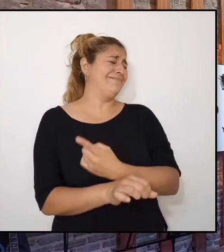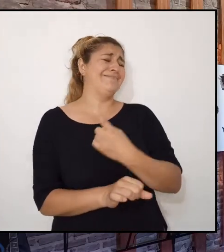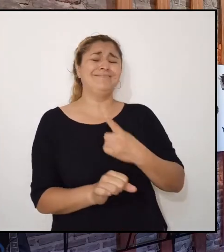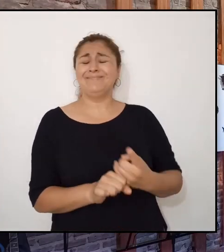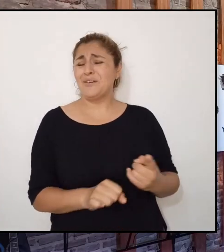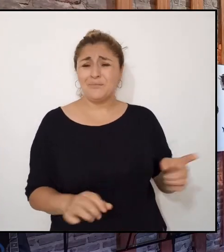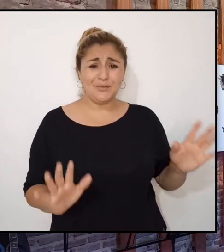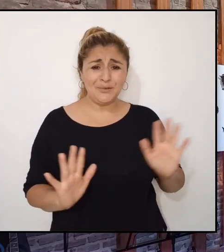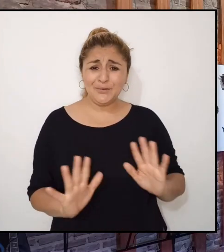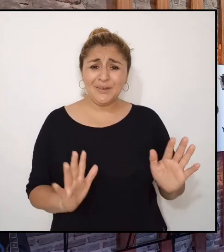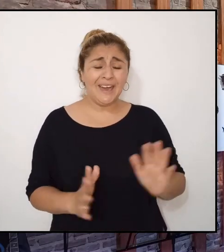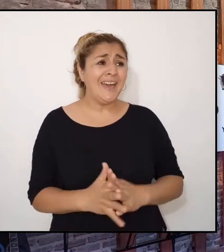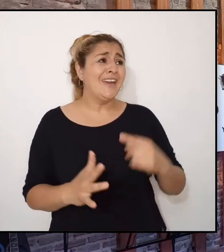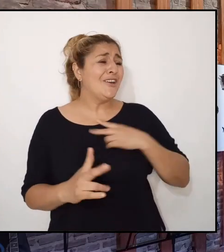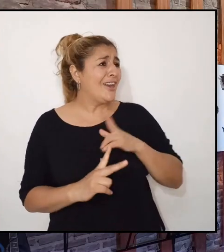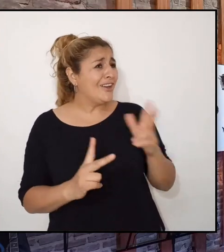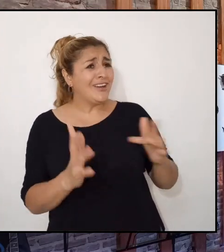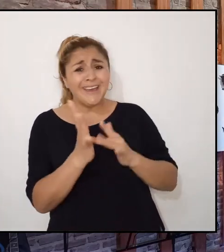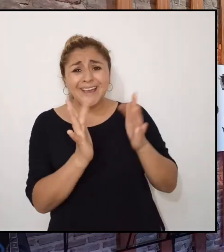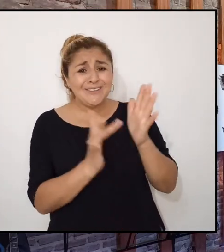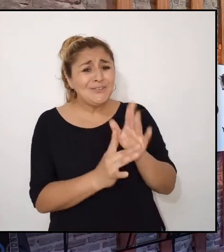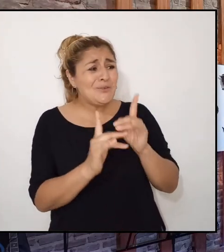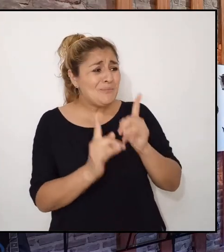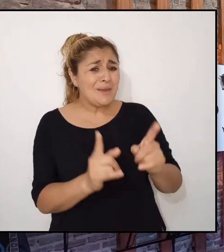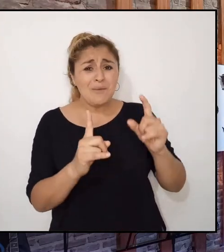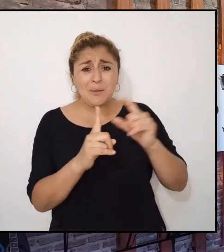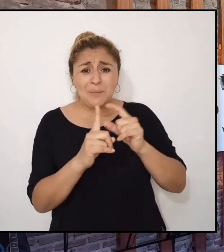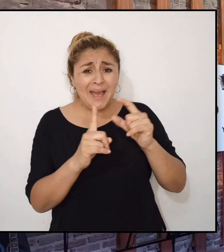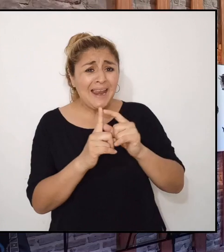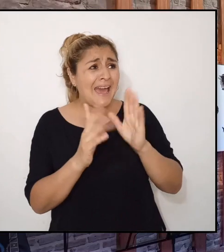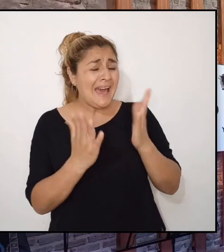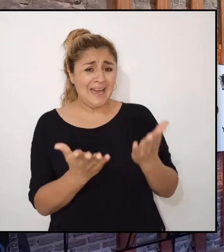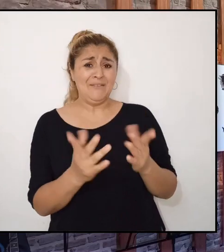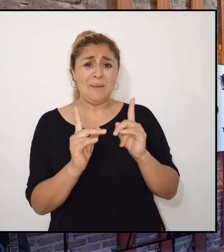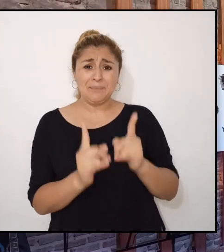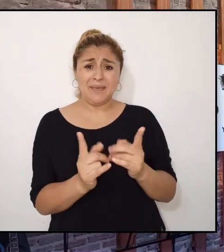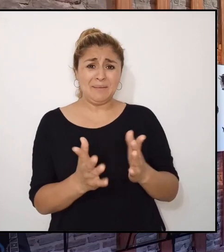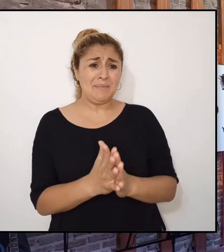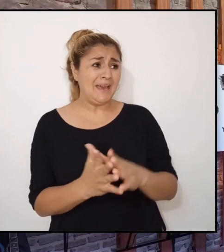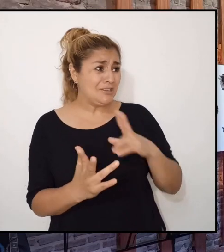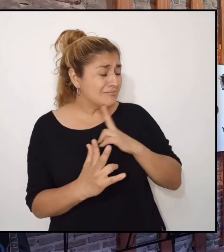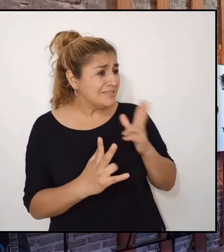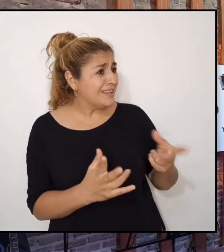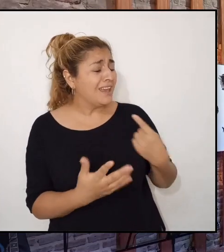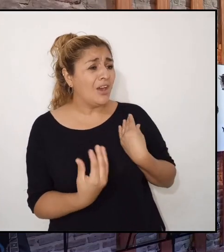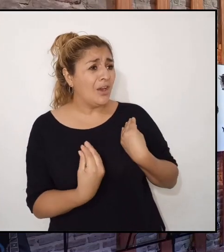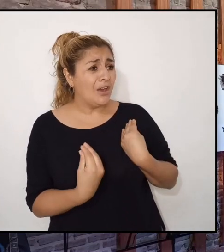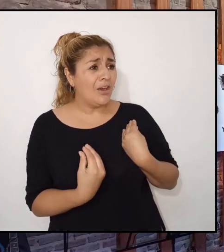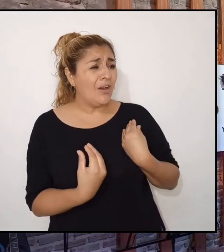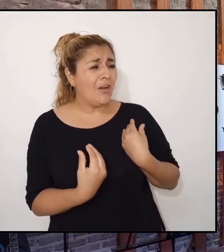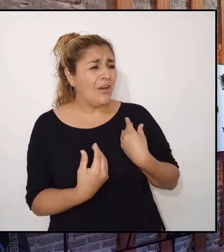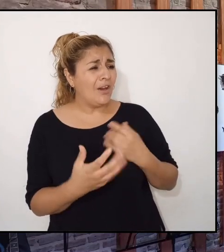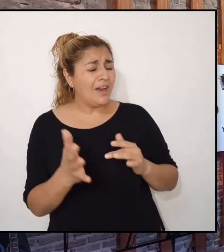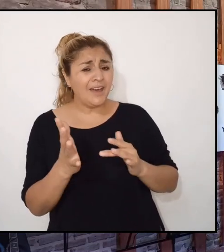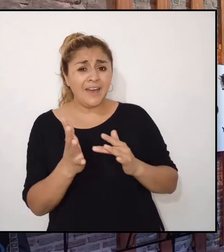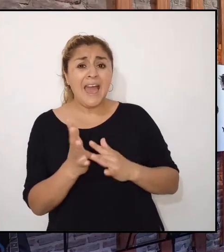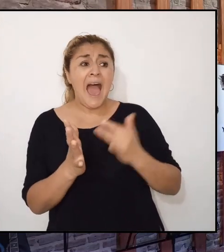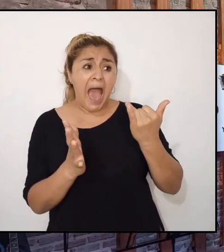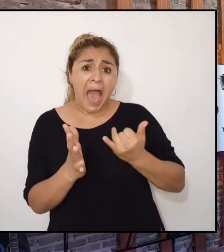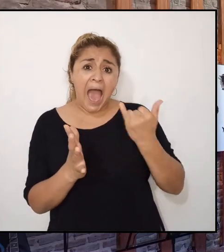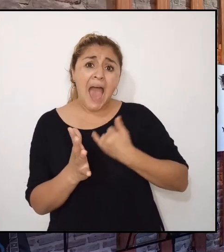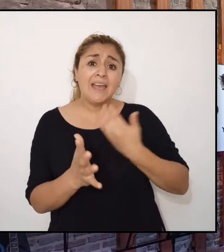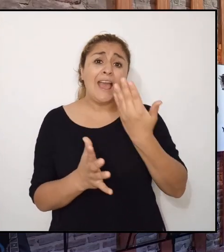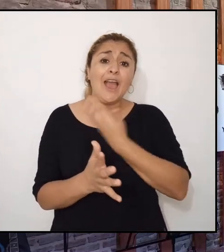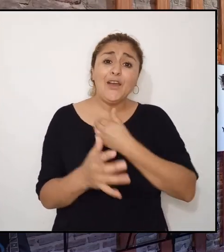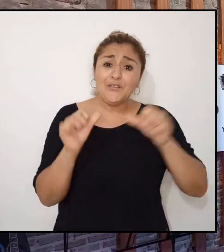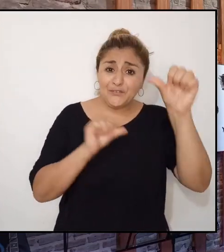palabra. Jesús es Dios. Y como estas filosofías se